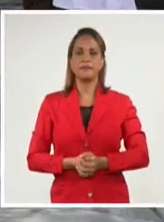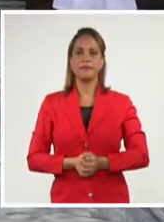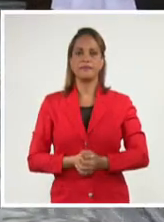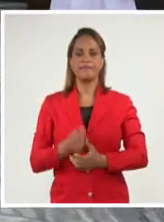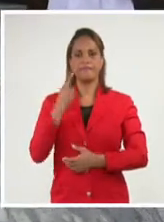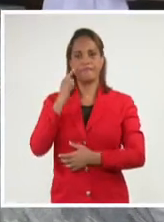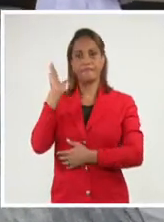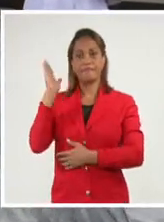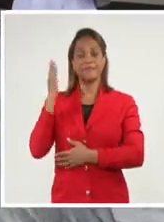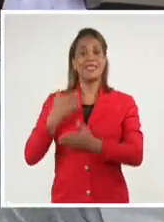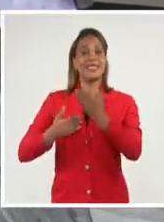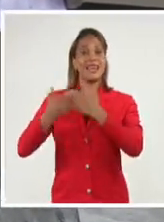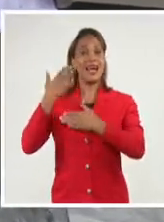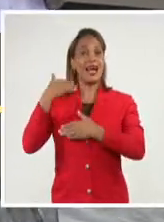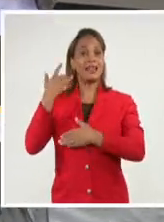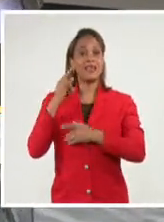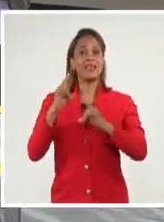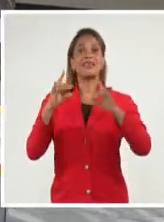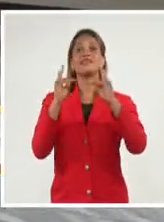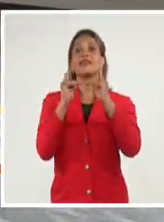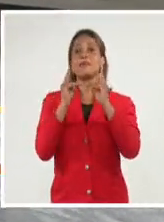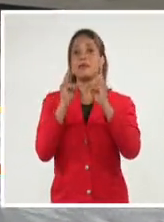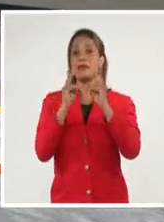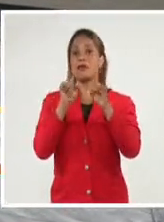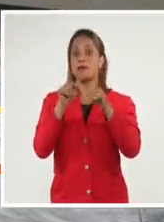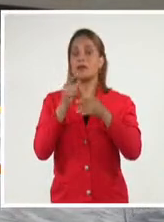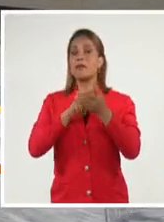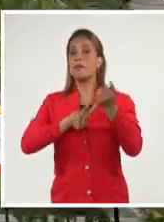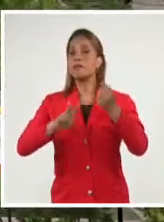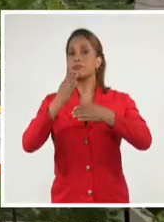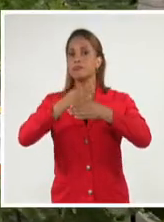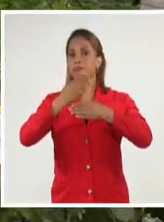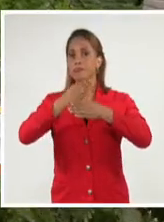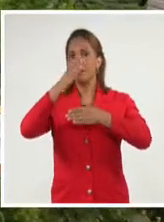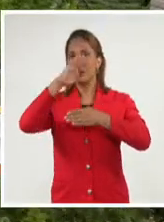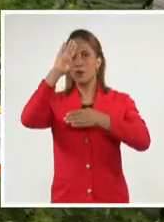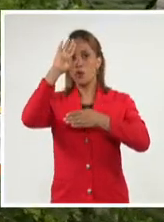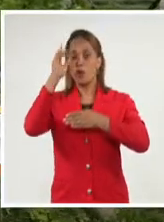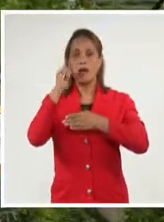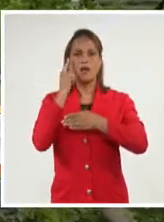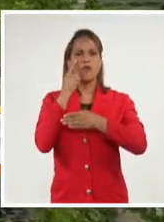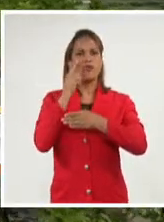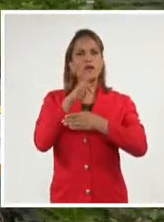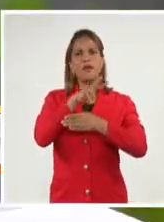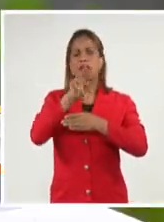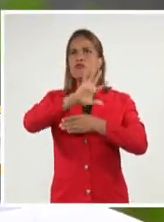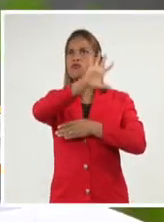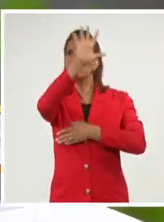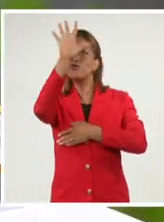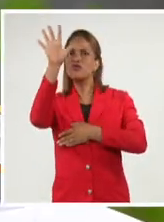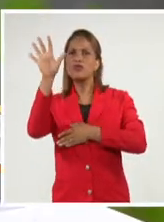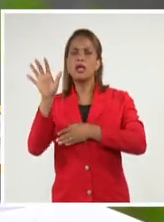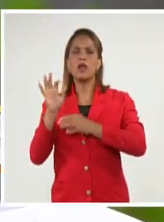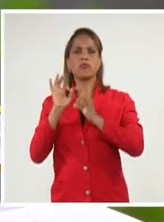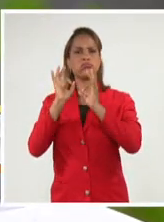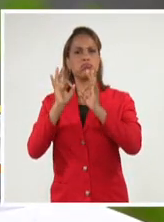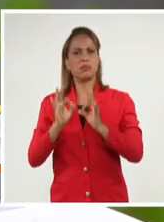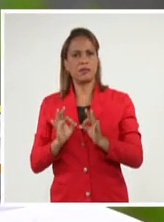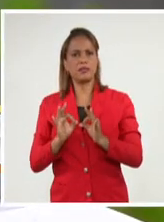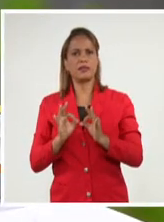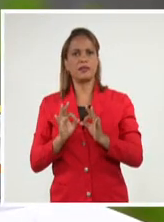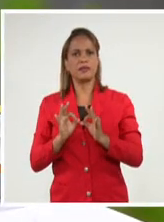Hacía tiempo que en el cementerio Santa Ifigenia de Santiago de Cuba no se divisaba un cielo tan cerrado por los remanentes